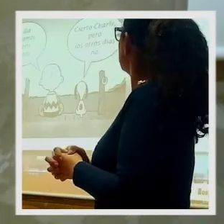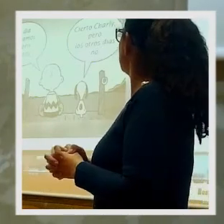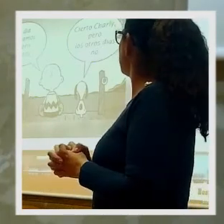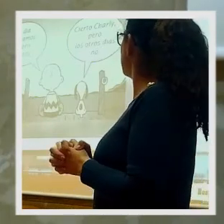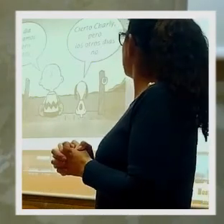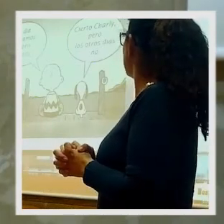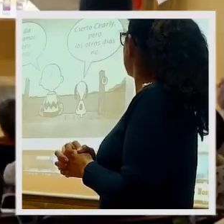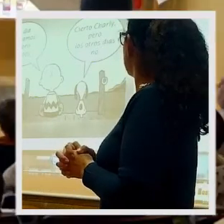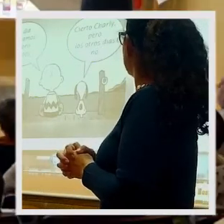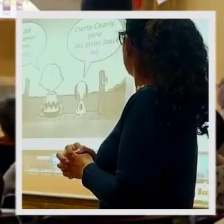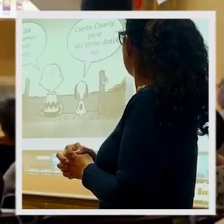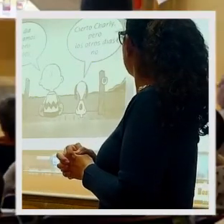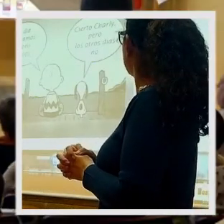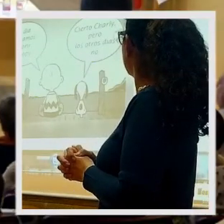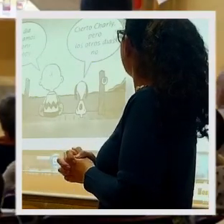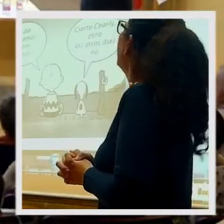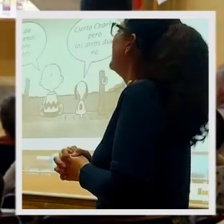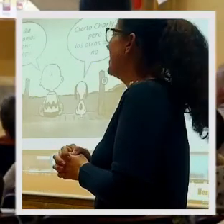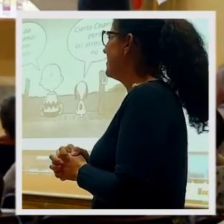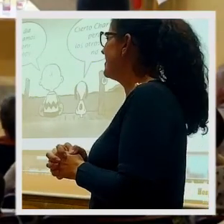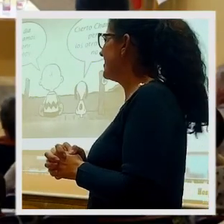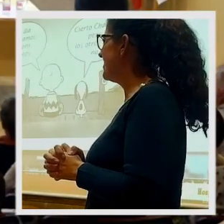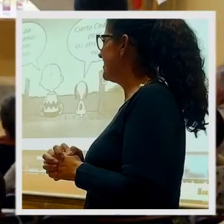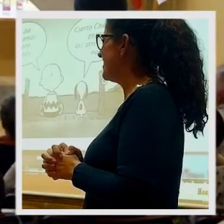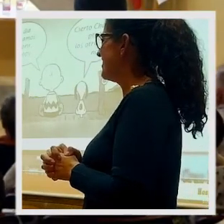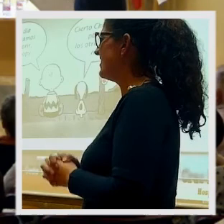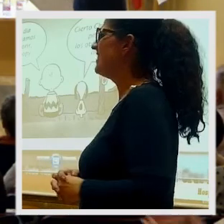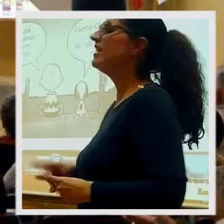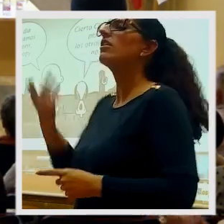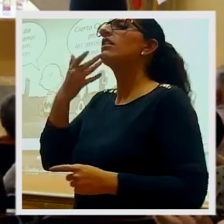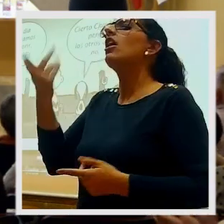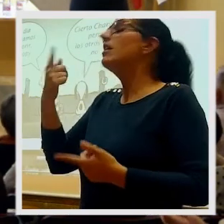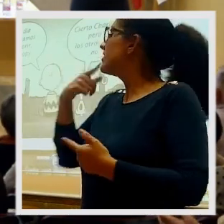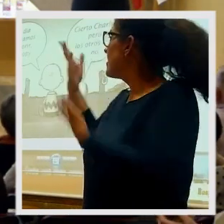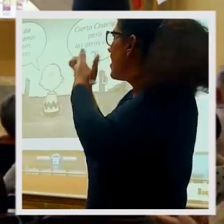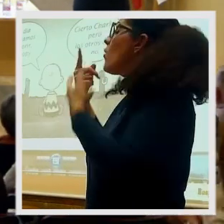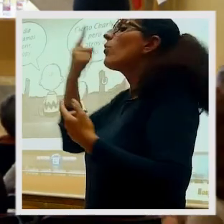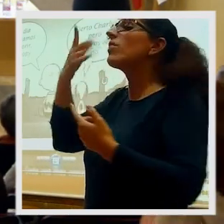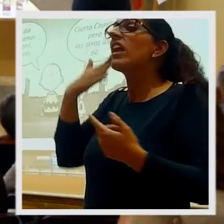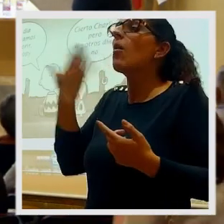quería decir esto, que un día nos vamos a morir en un pie, sí, pero el resto de días hay que disfrutarlo.